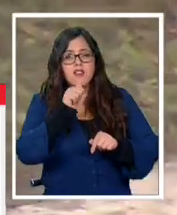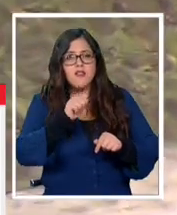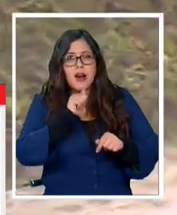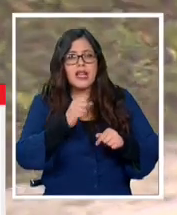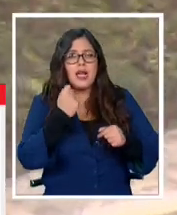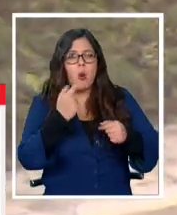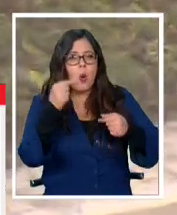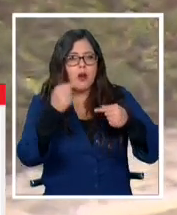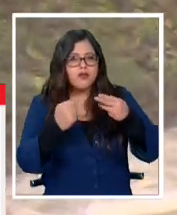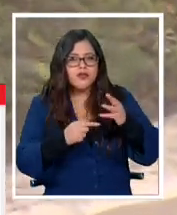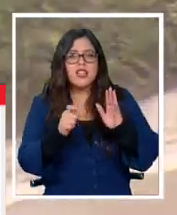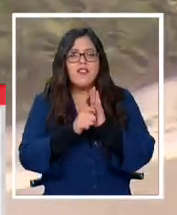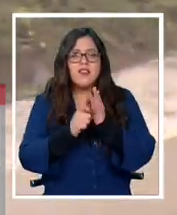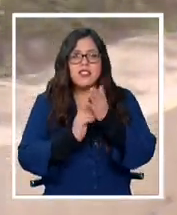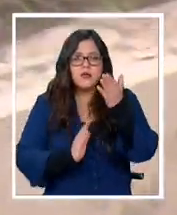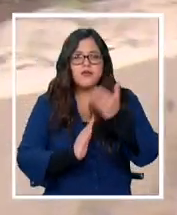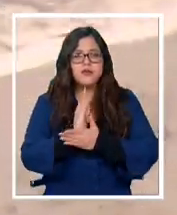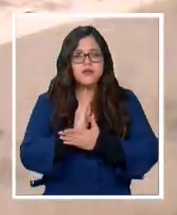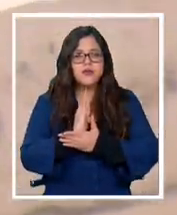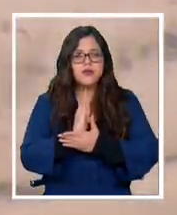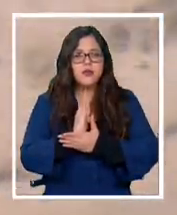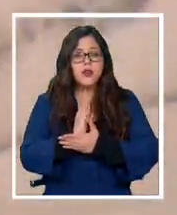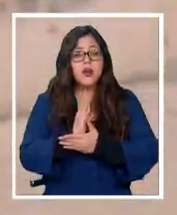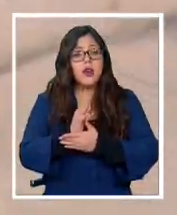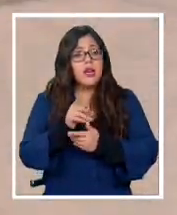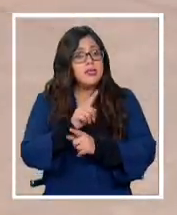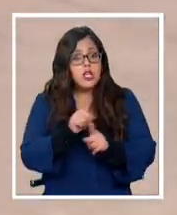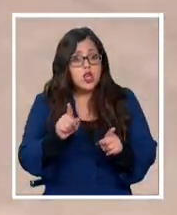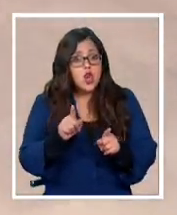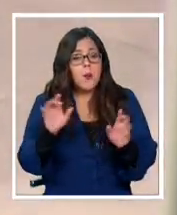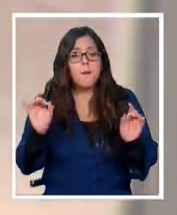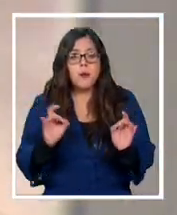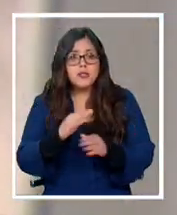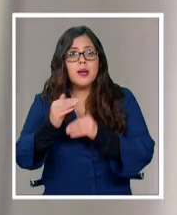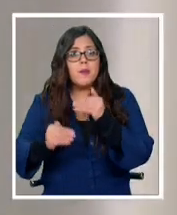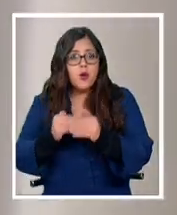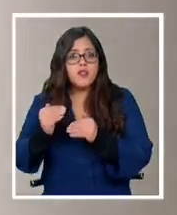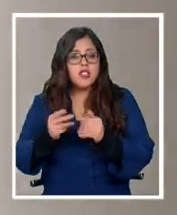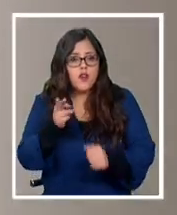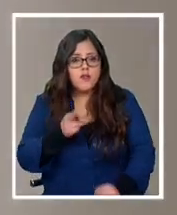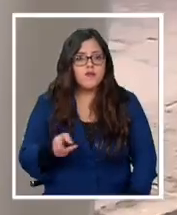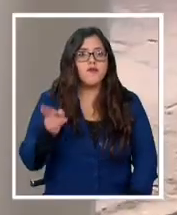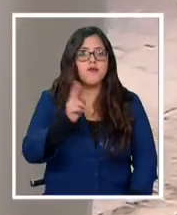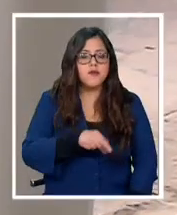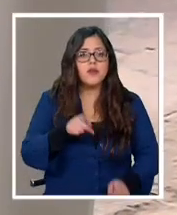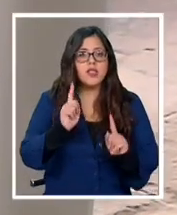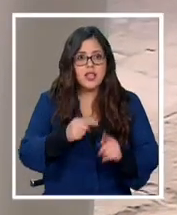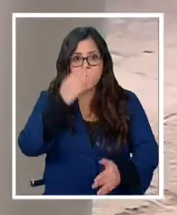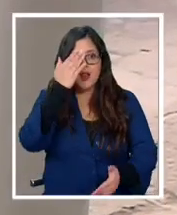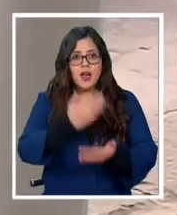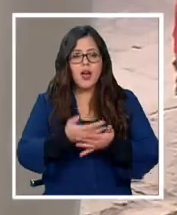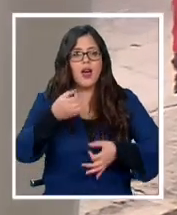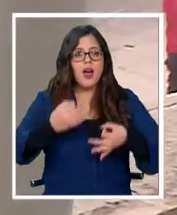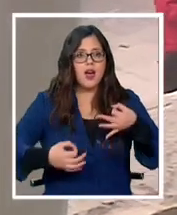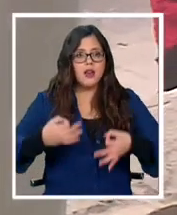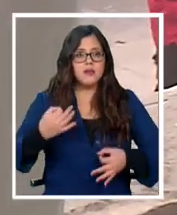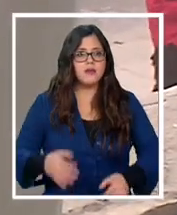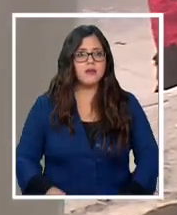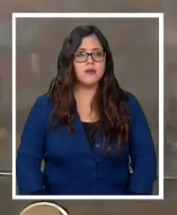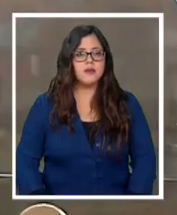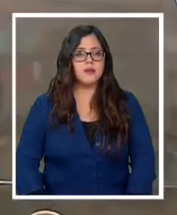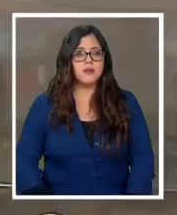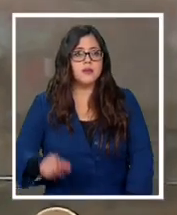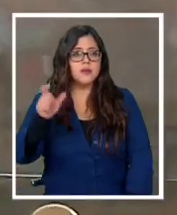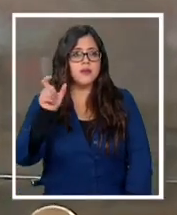ni tienen fecha concreta de realización de lo contrario el procedimiento se reactivará y deberá enfrentar a la justicia